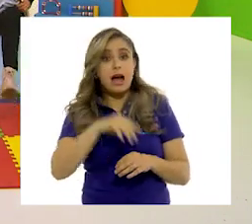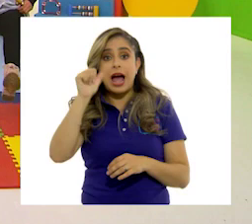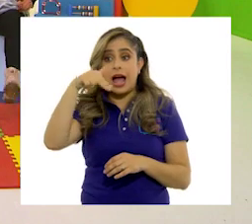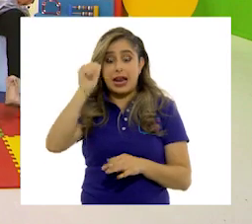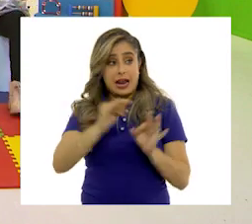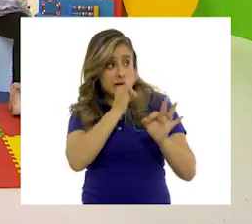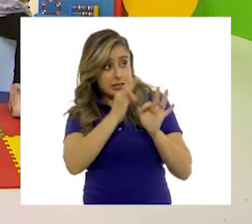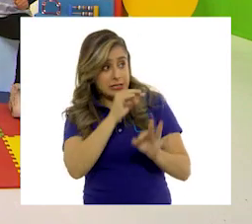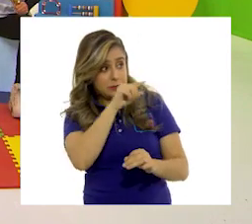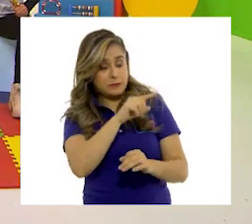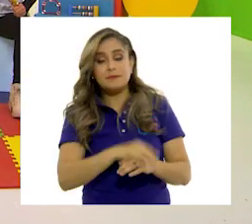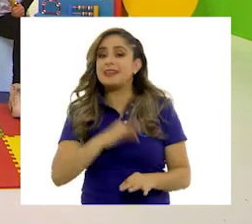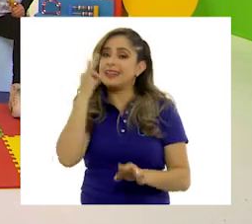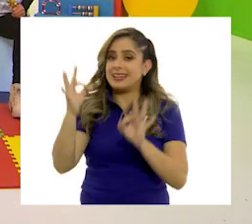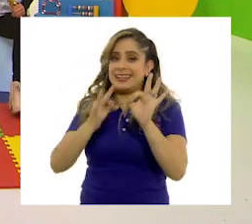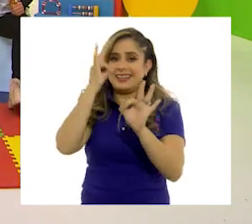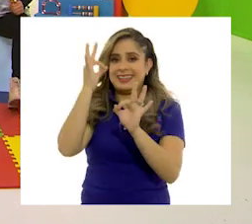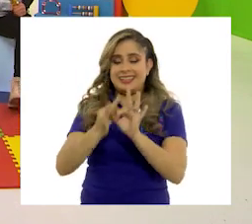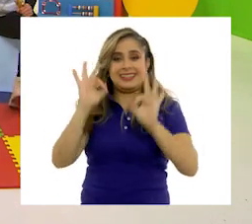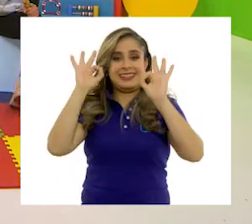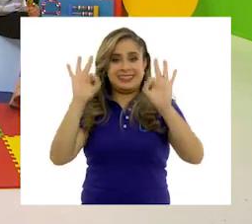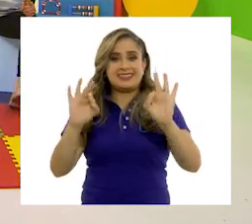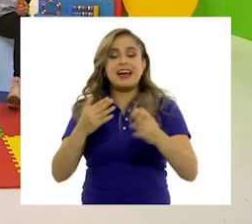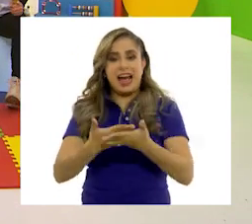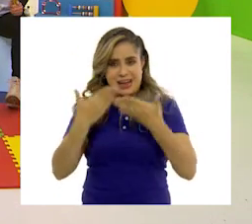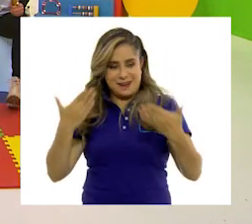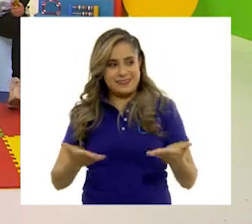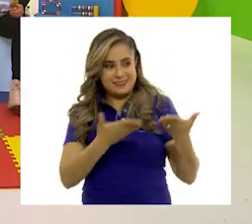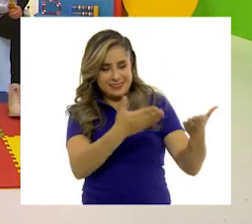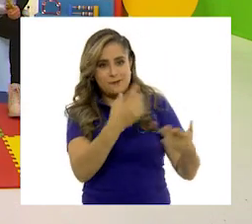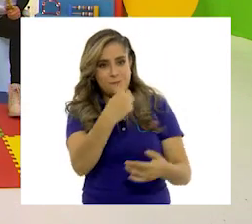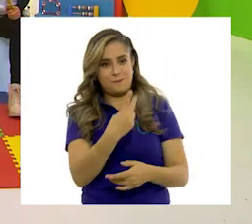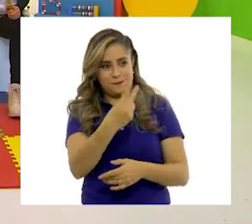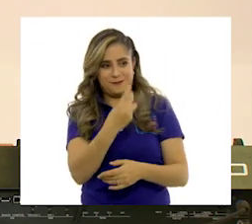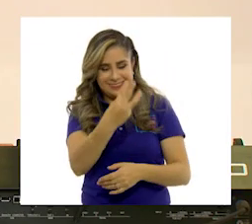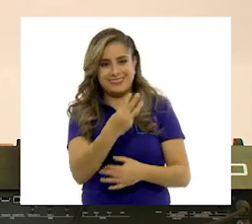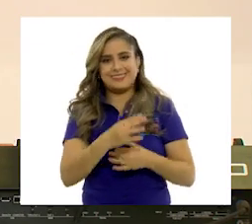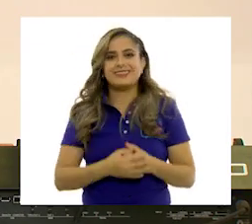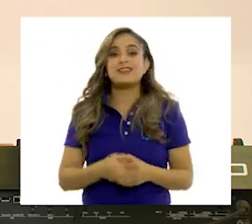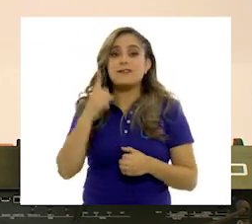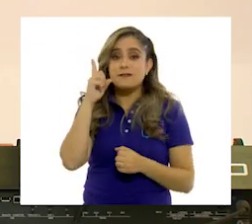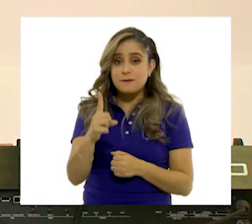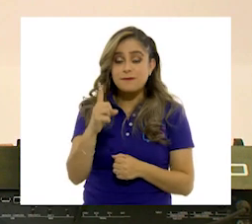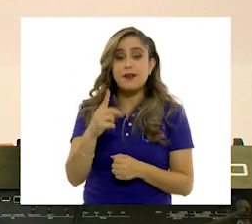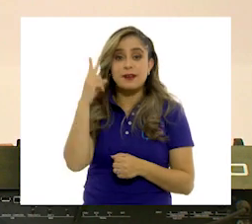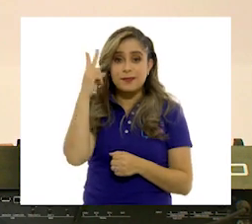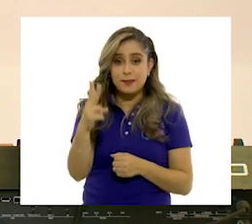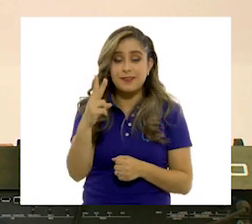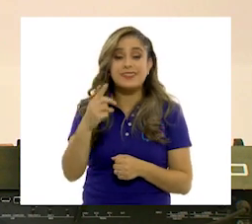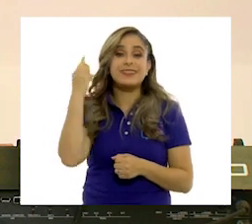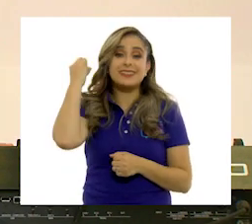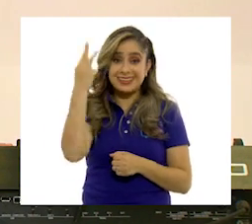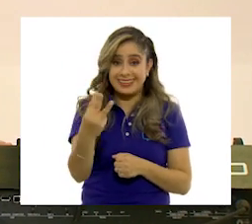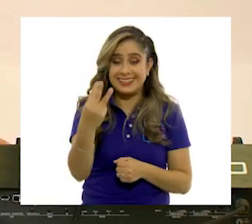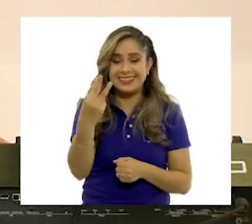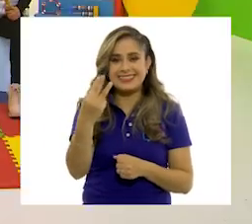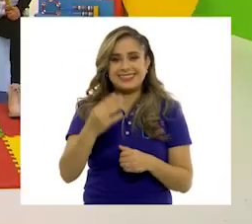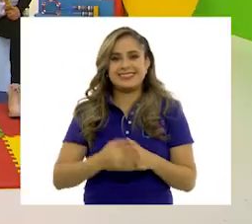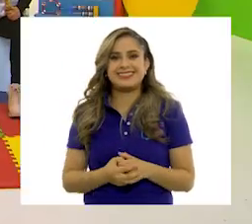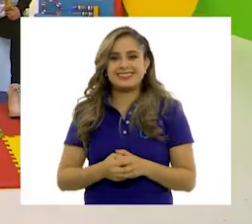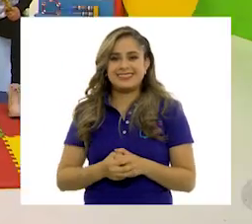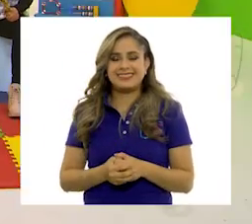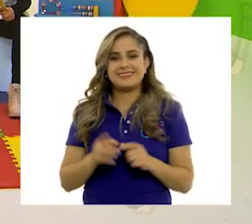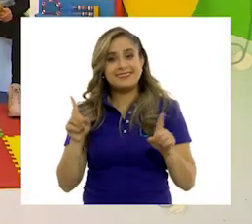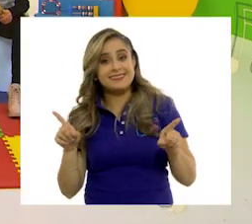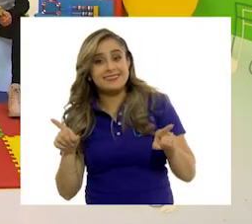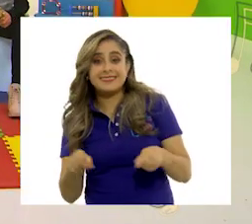lista? Lista. Yo estoy lista. A tu cuenta, Pablo. 1, 2, 3.